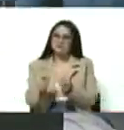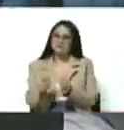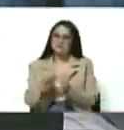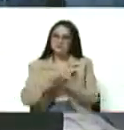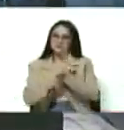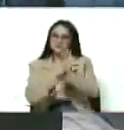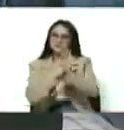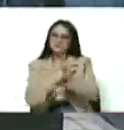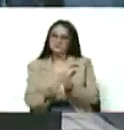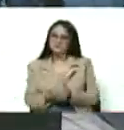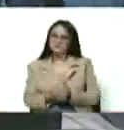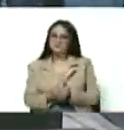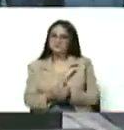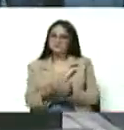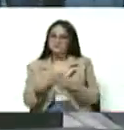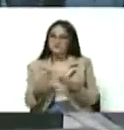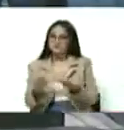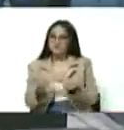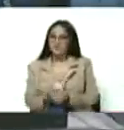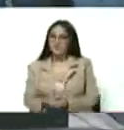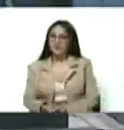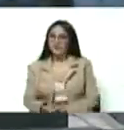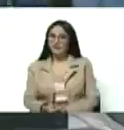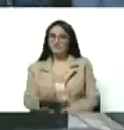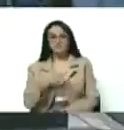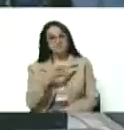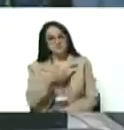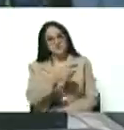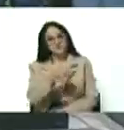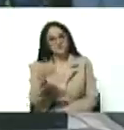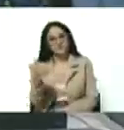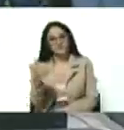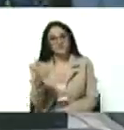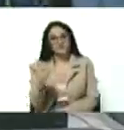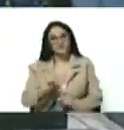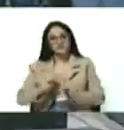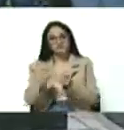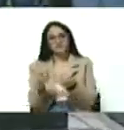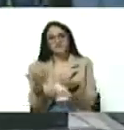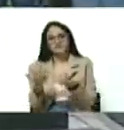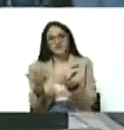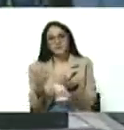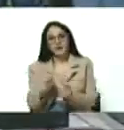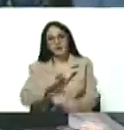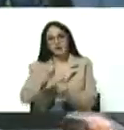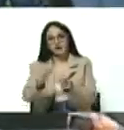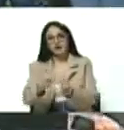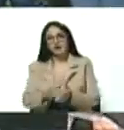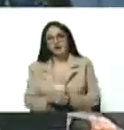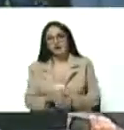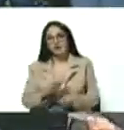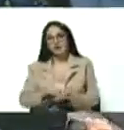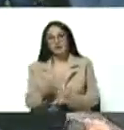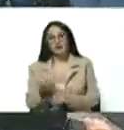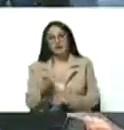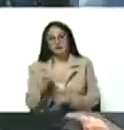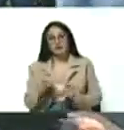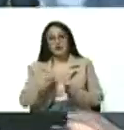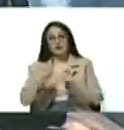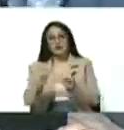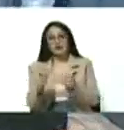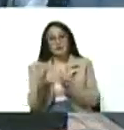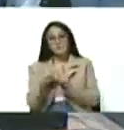simbólica esto. Yo le pido que sienta cada uno de ustedes que se la estamos entregando en la mano. porque ahí estamos entregando la